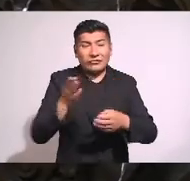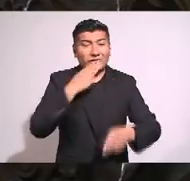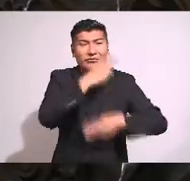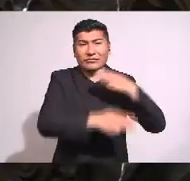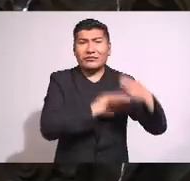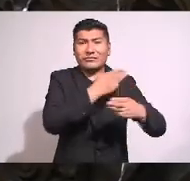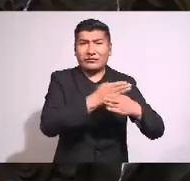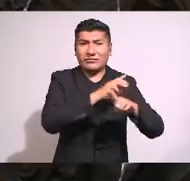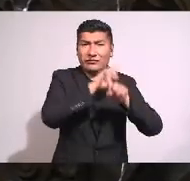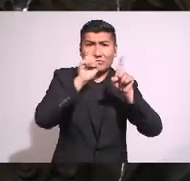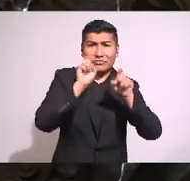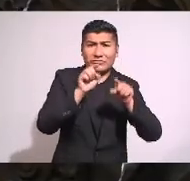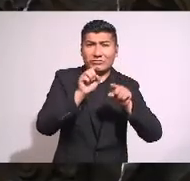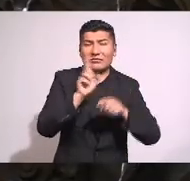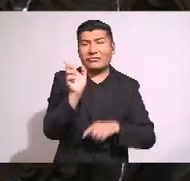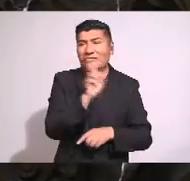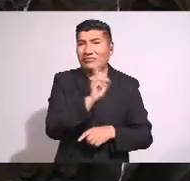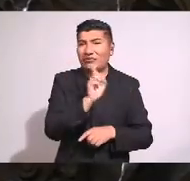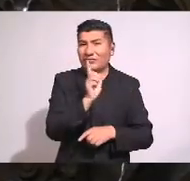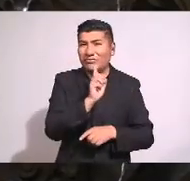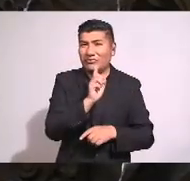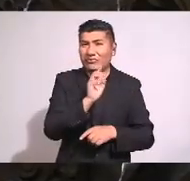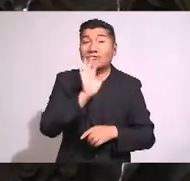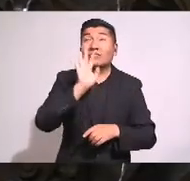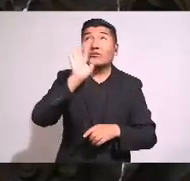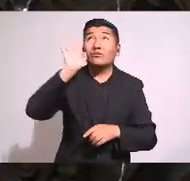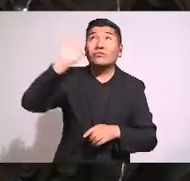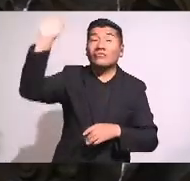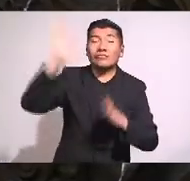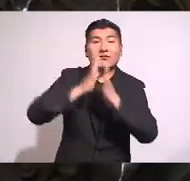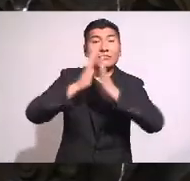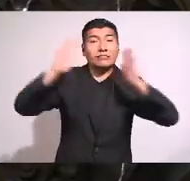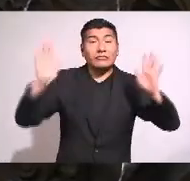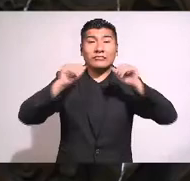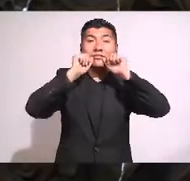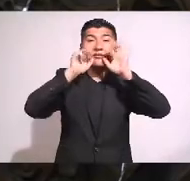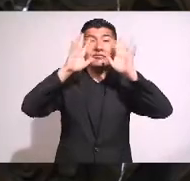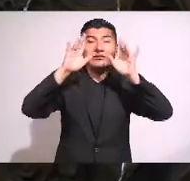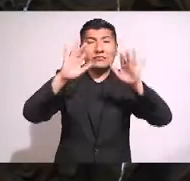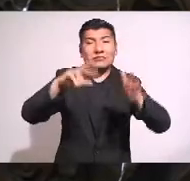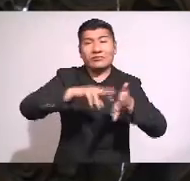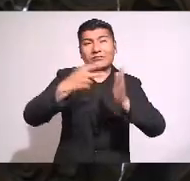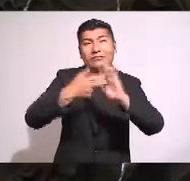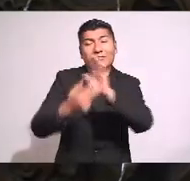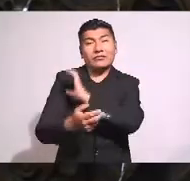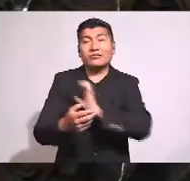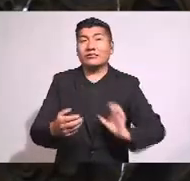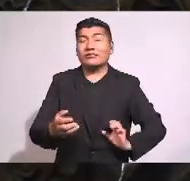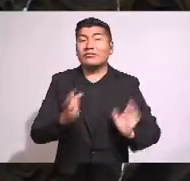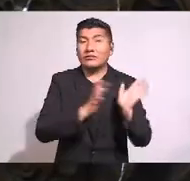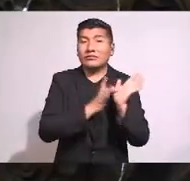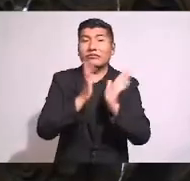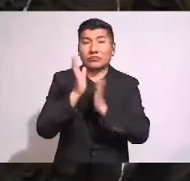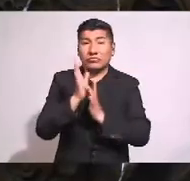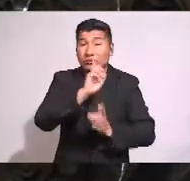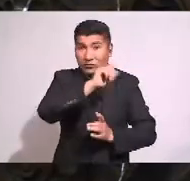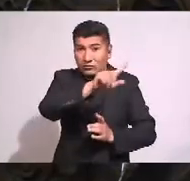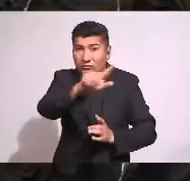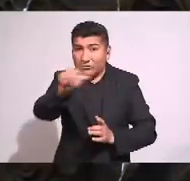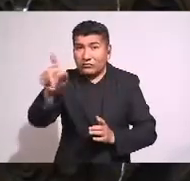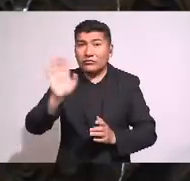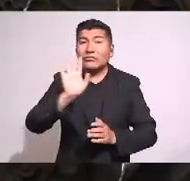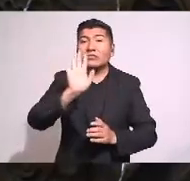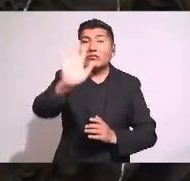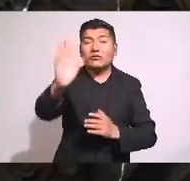tierra? No. La gran bendición es Cristo Jesús. Ustedes tienen entre